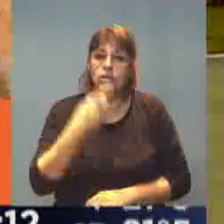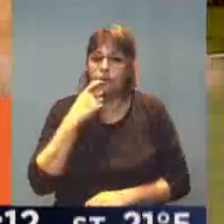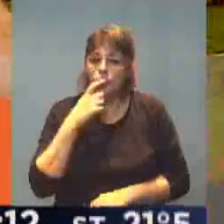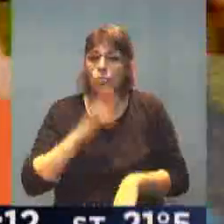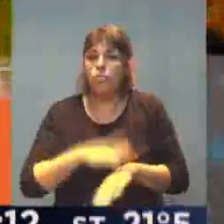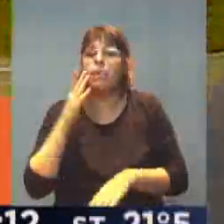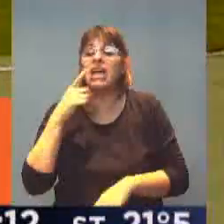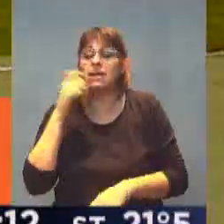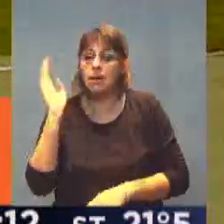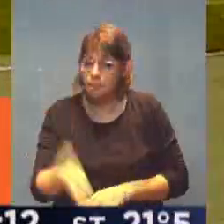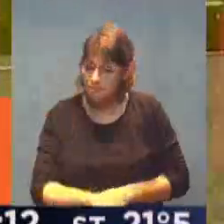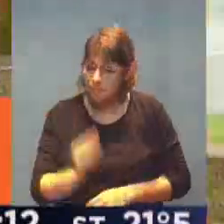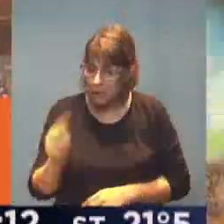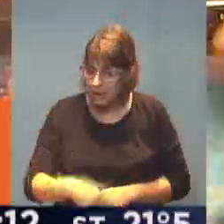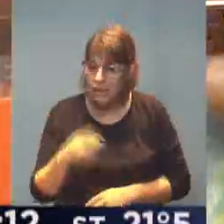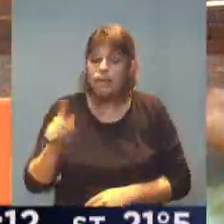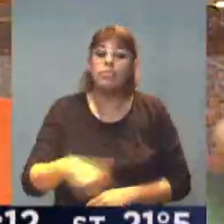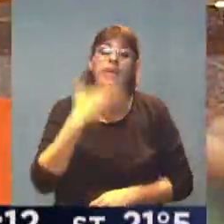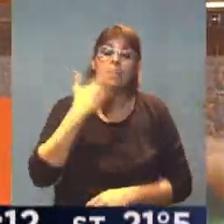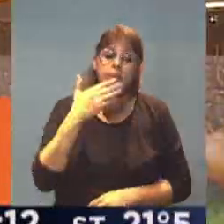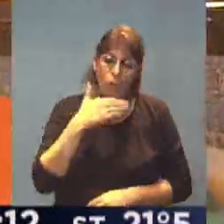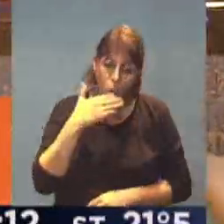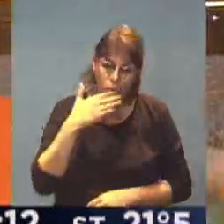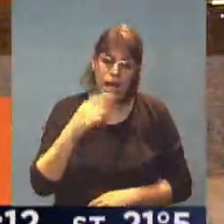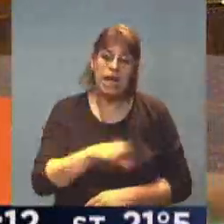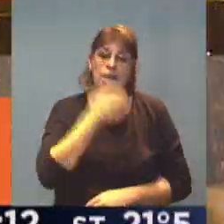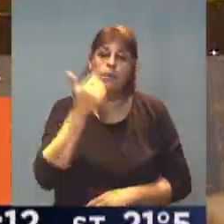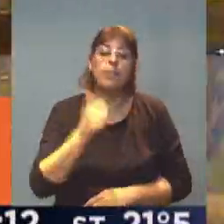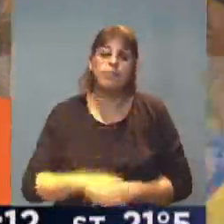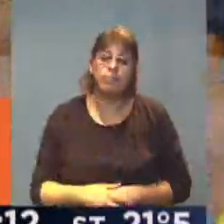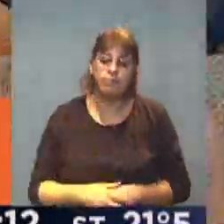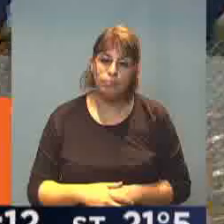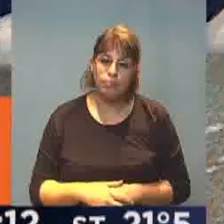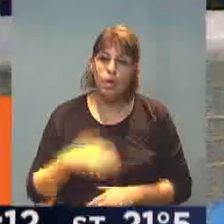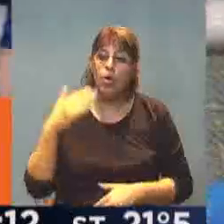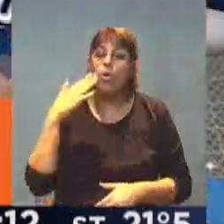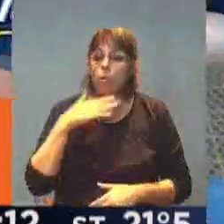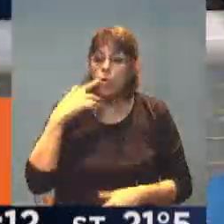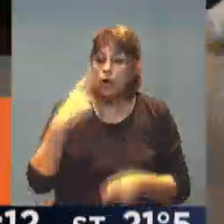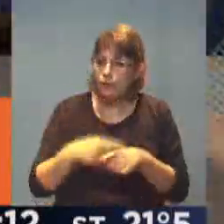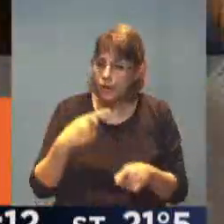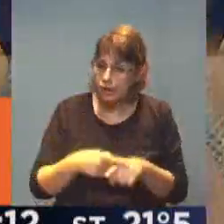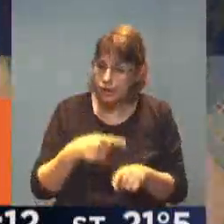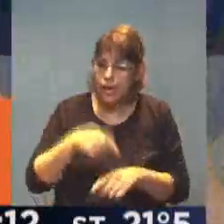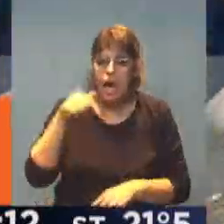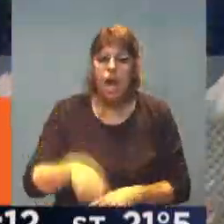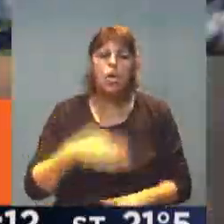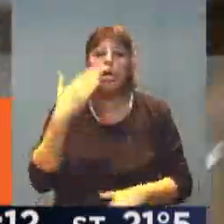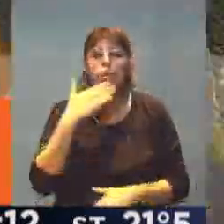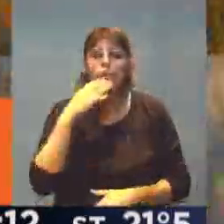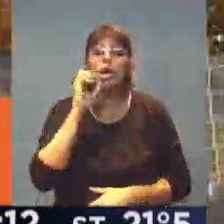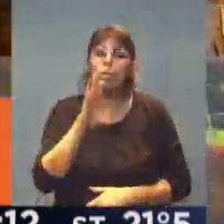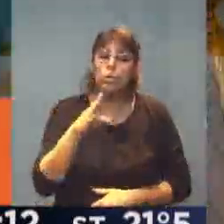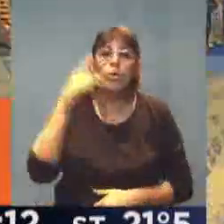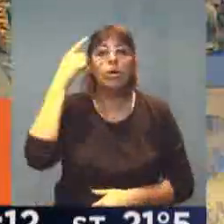Plate, salió campeón. El festejo de Boca, que ya se replantea